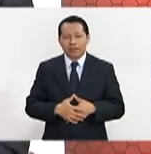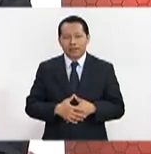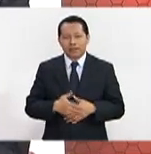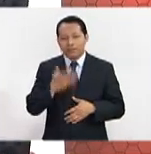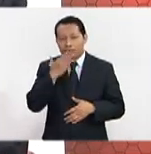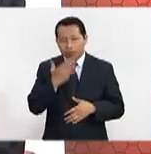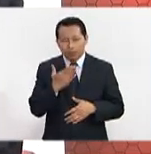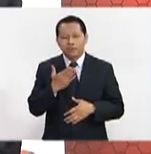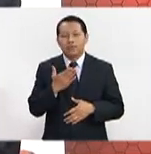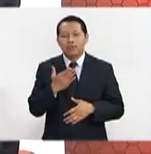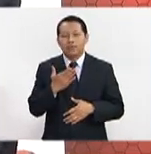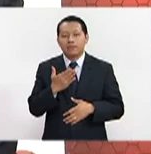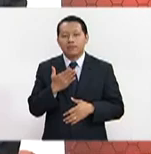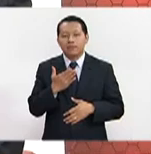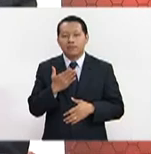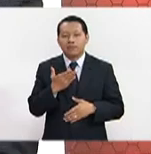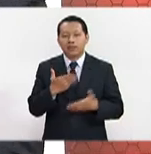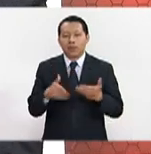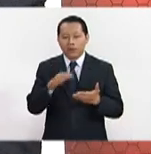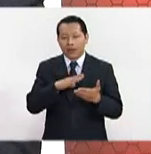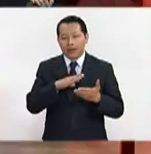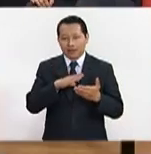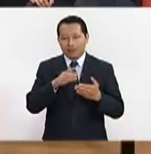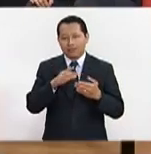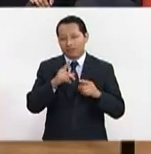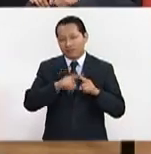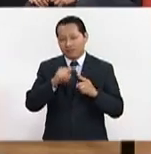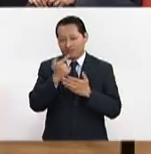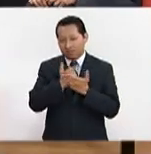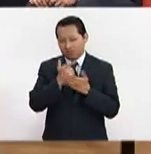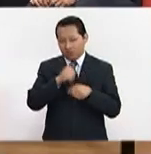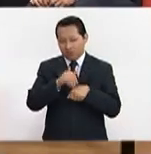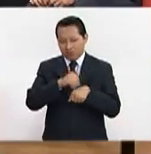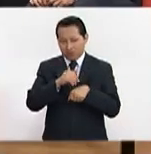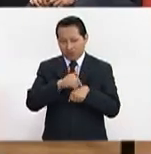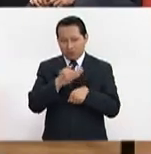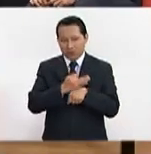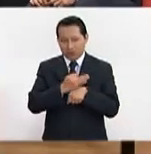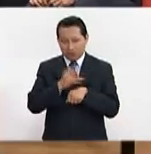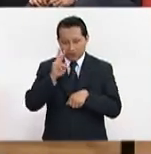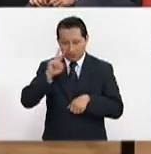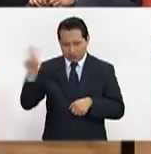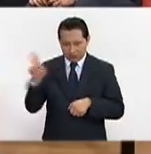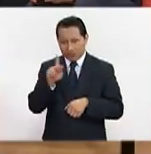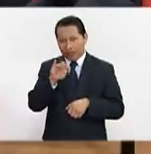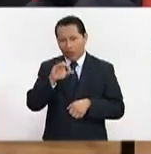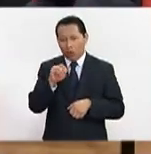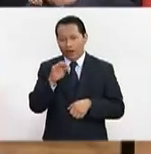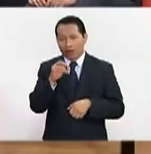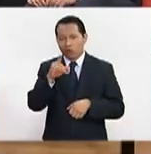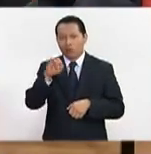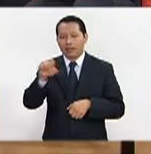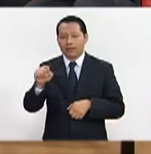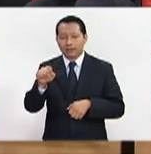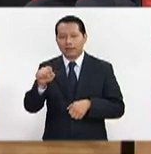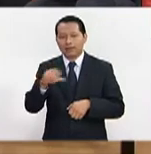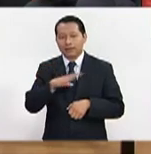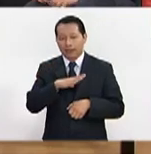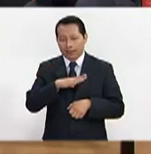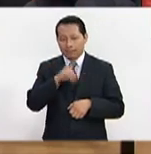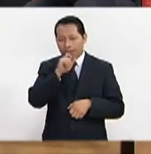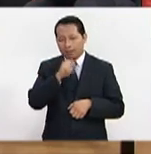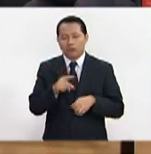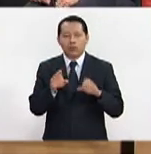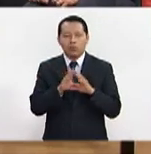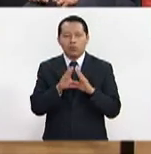pues retomamos estos datos, estas estadísticas, estos números que estamos viendo con Paco Abundis. Paco, estábamos justamente en cómo se están moviendo